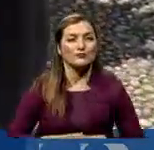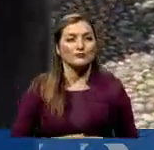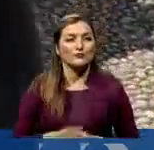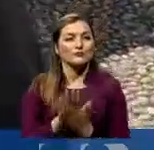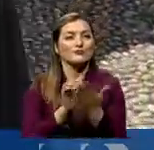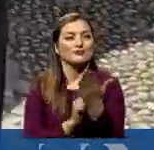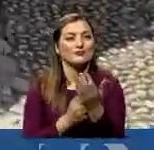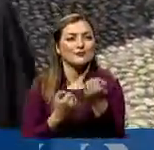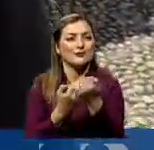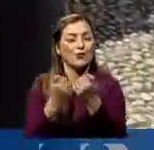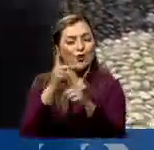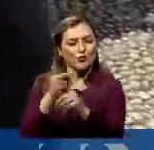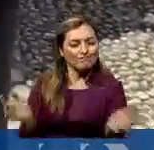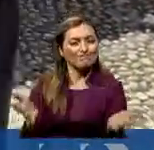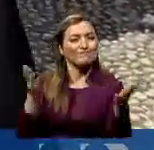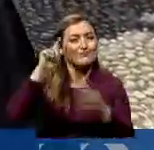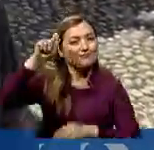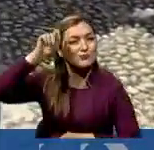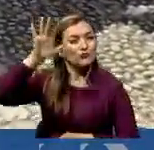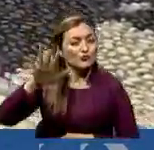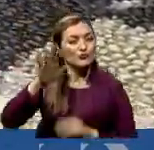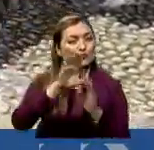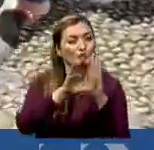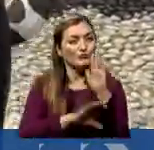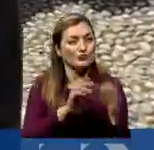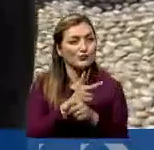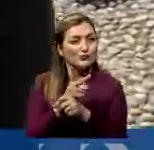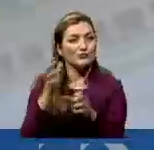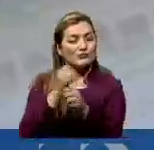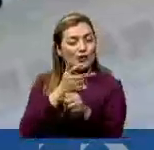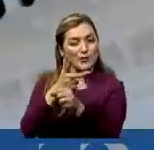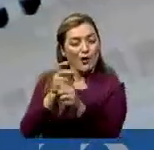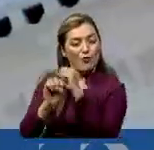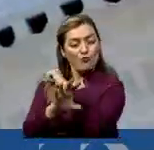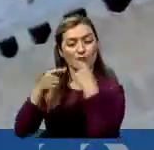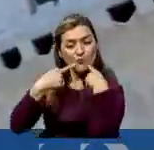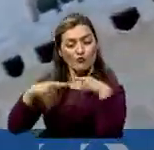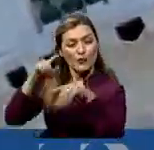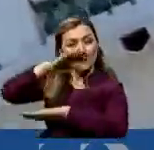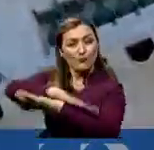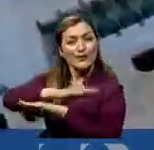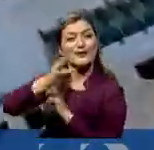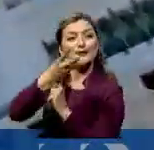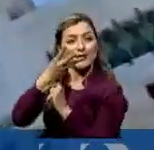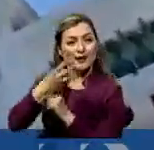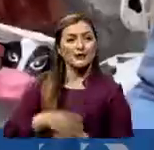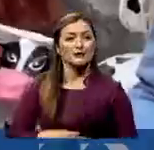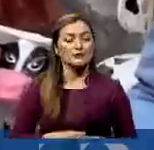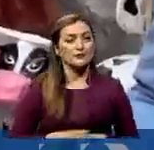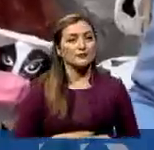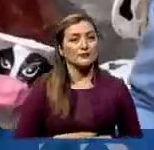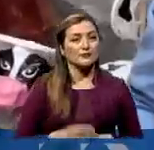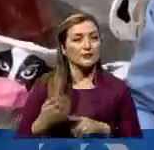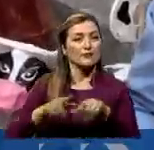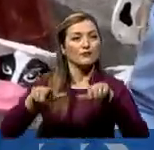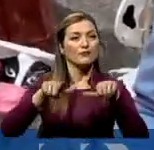busca motivar a productores, cineastas y creadores de contenido a realizar videos promocionales en sus plataformas digitales de cada uno de los